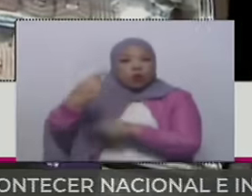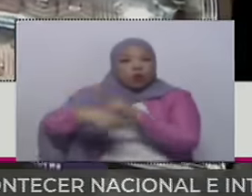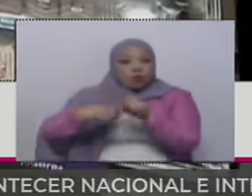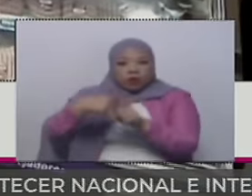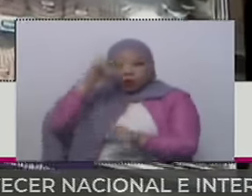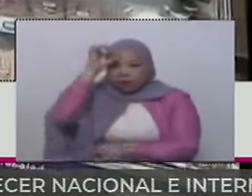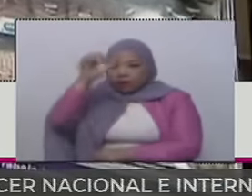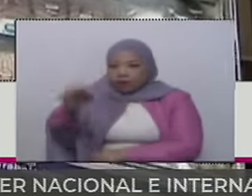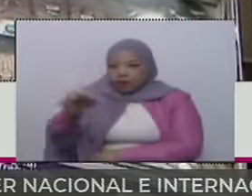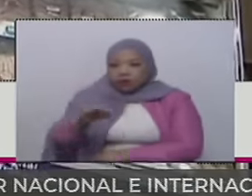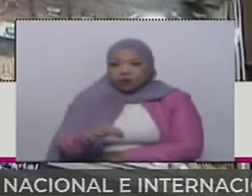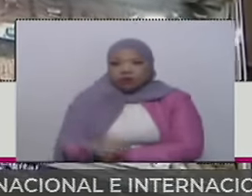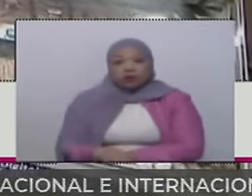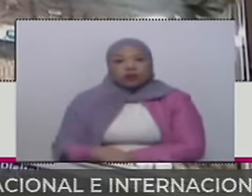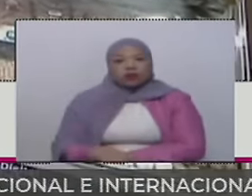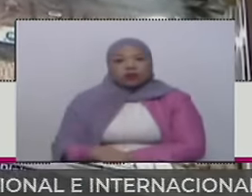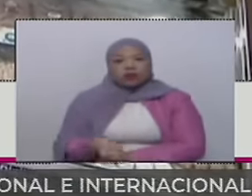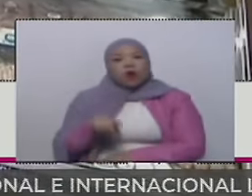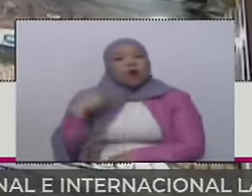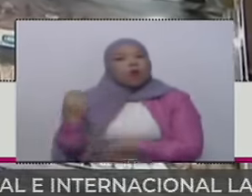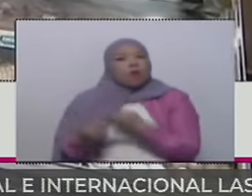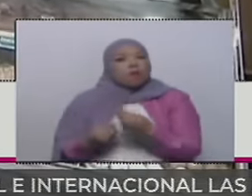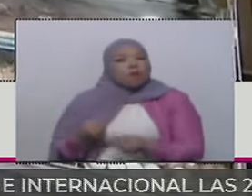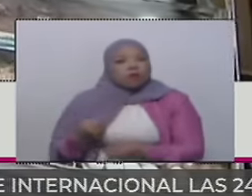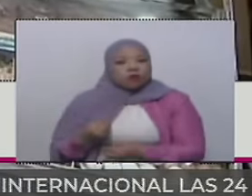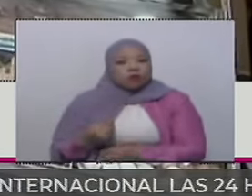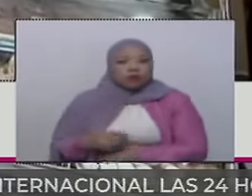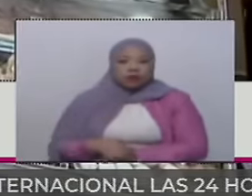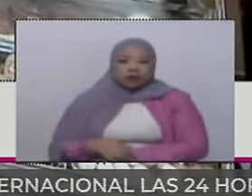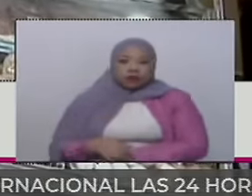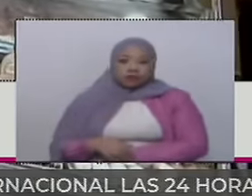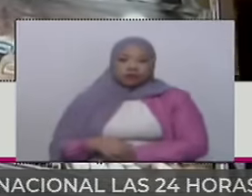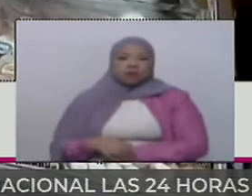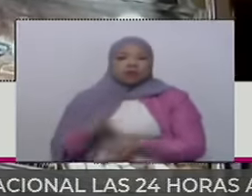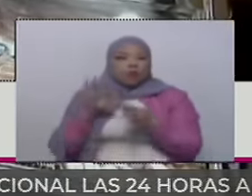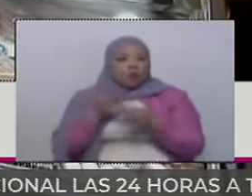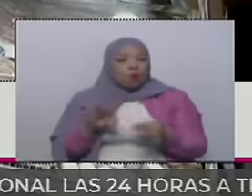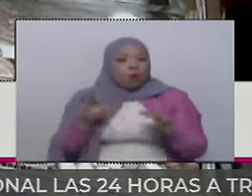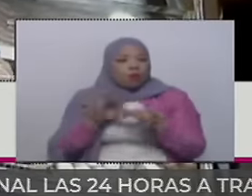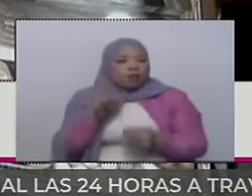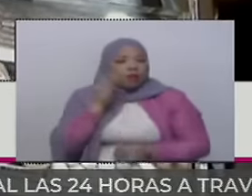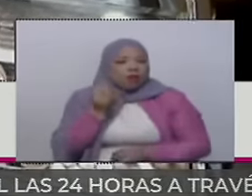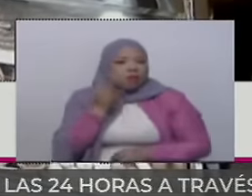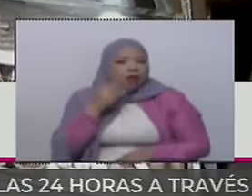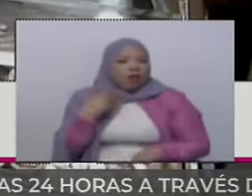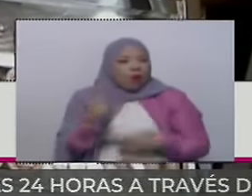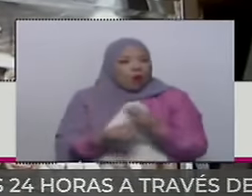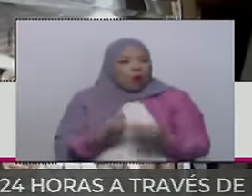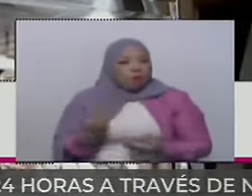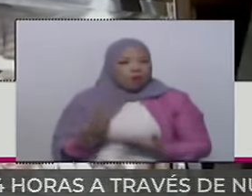Cabello. Maracaibo. ¿Cómo está Puerto Cabello? Bueno, cuéntame la experiencia. ¿Cómo llegó el plan bodega a